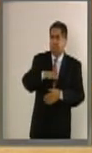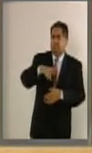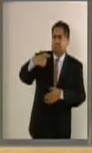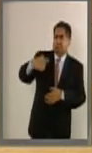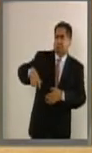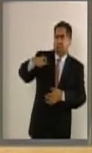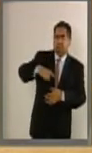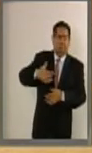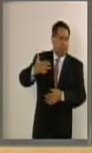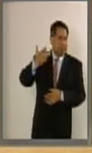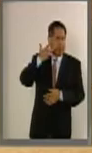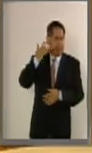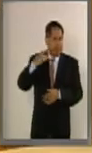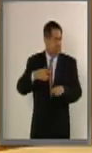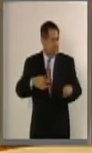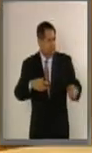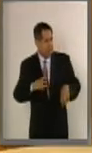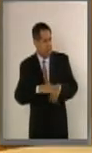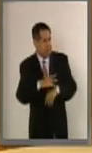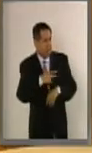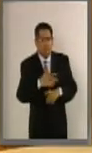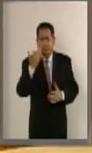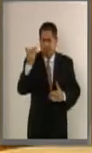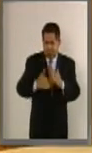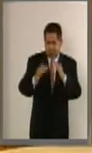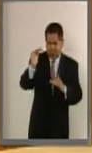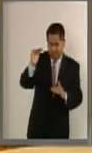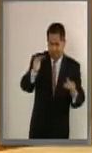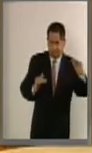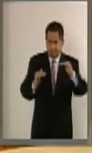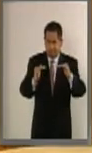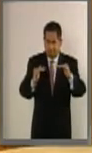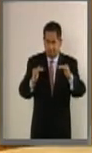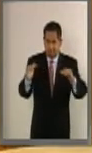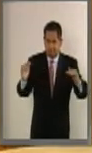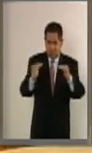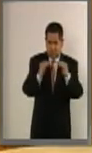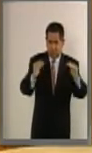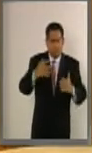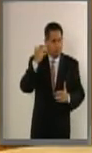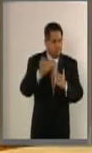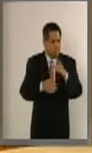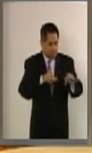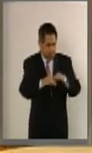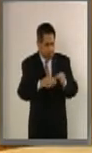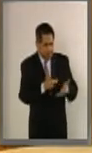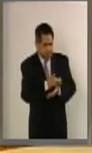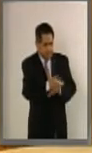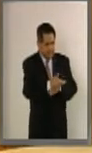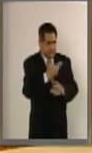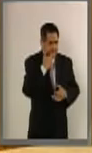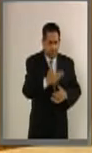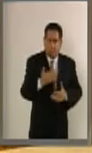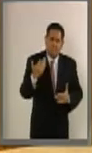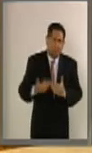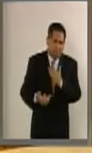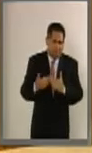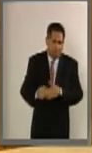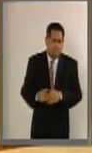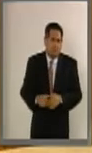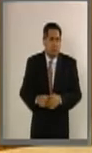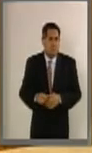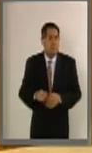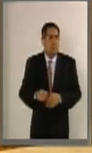la indigencia. Aún falta mejorar el jornal del pobre. Desde José